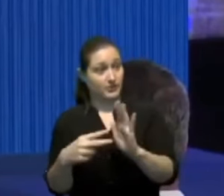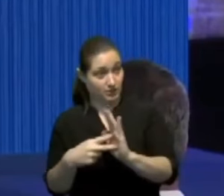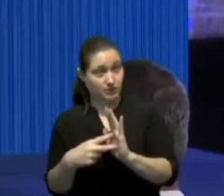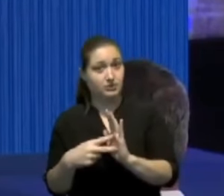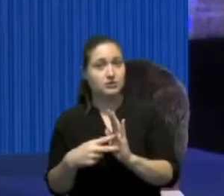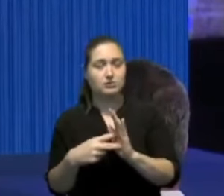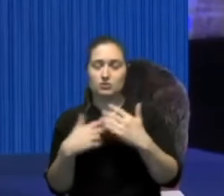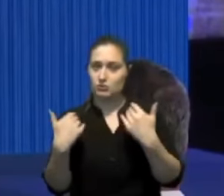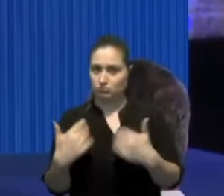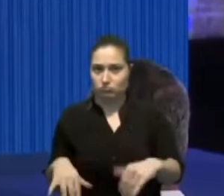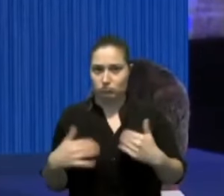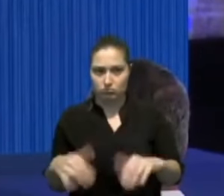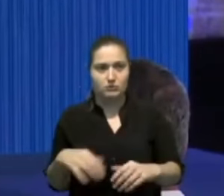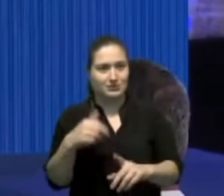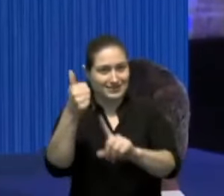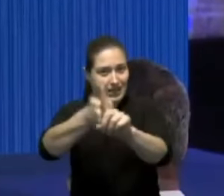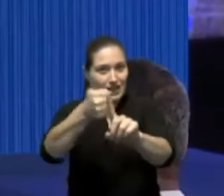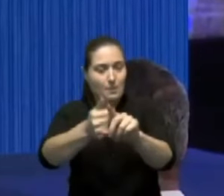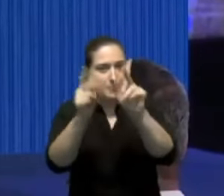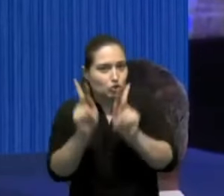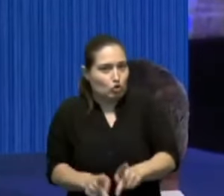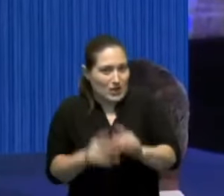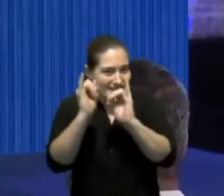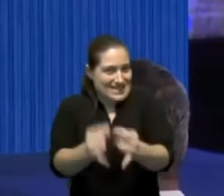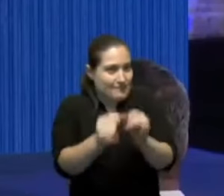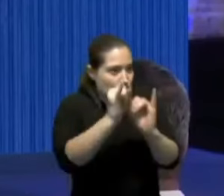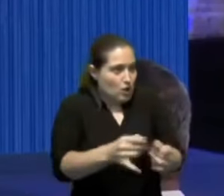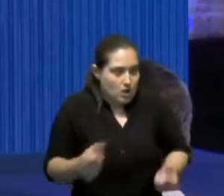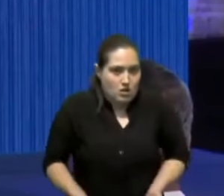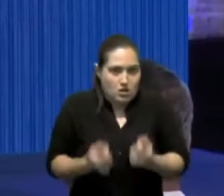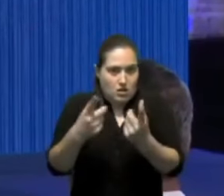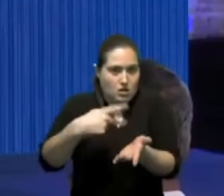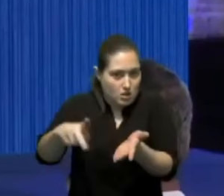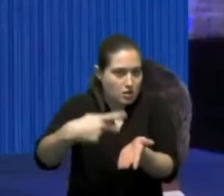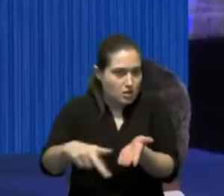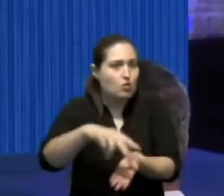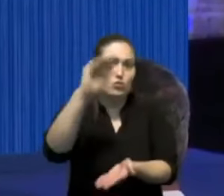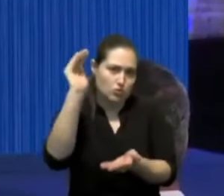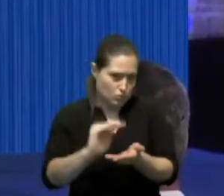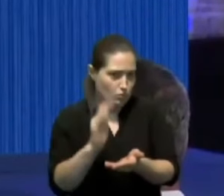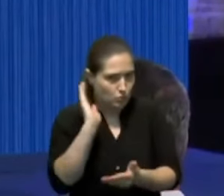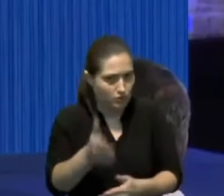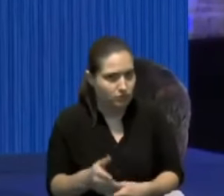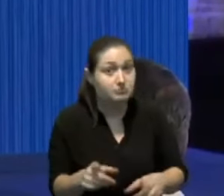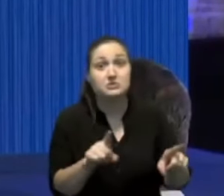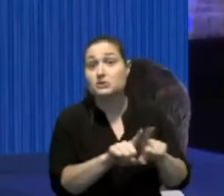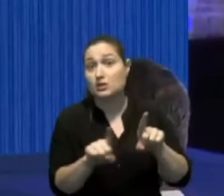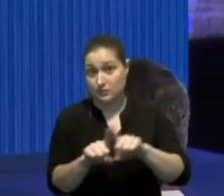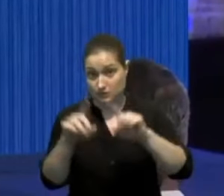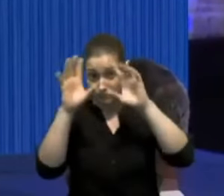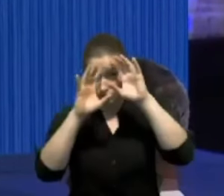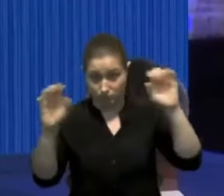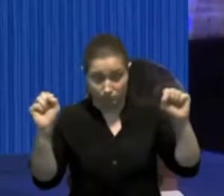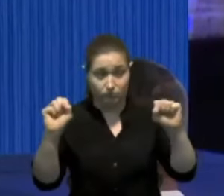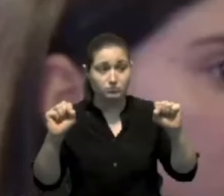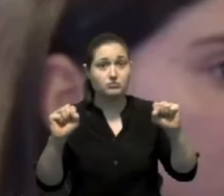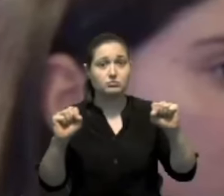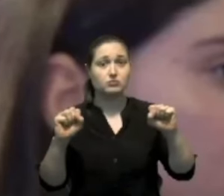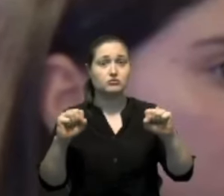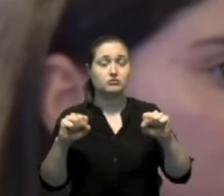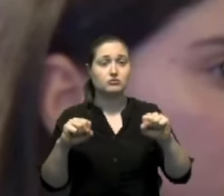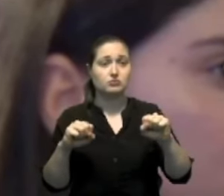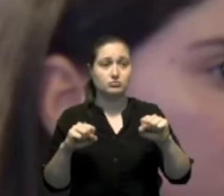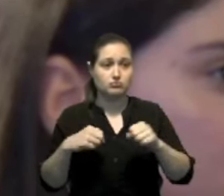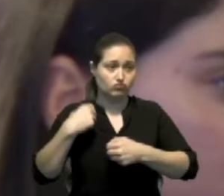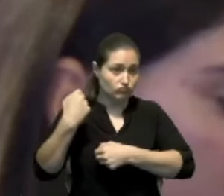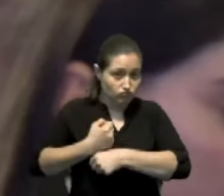altamente el costo el gasto de bolsillo Pero además el señor presidente está trabajando en en solución